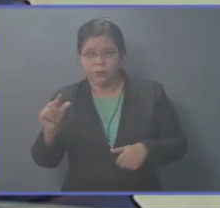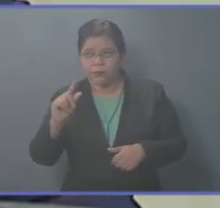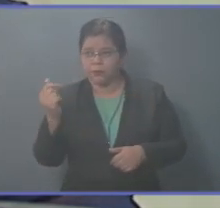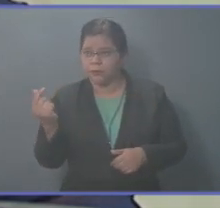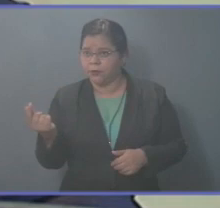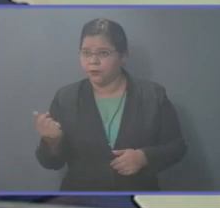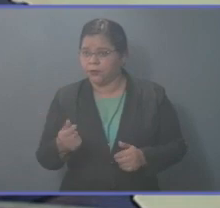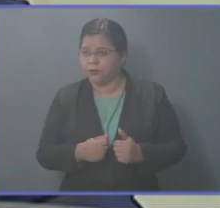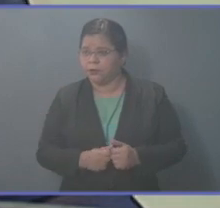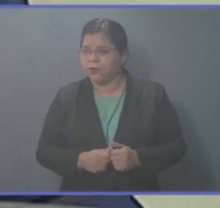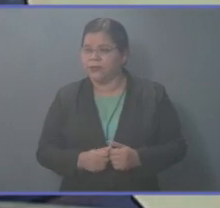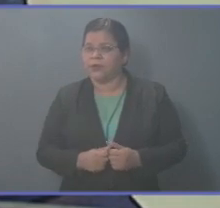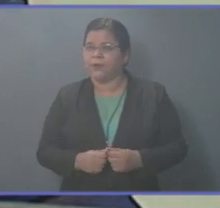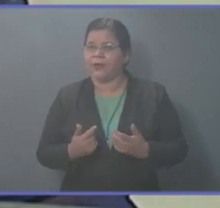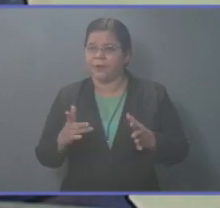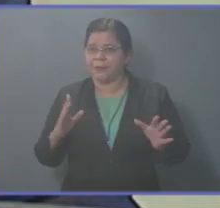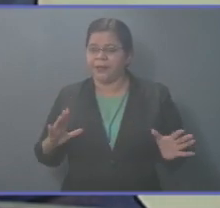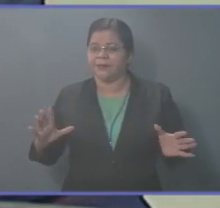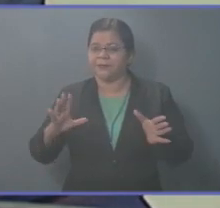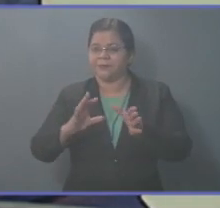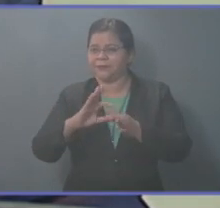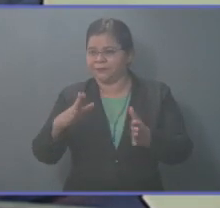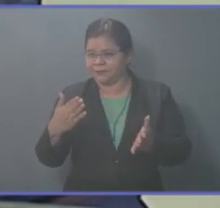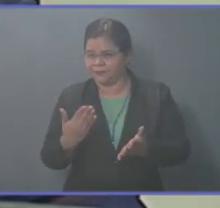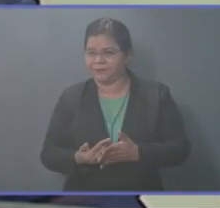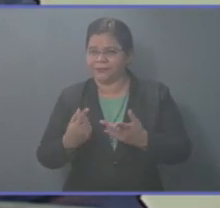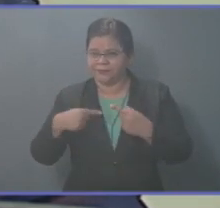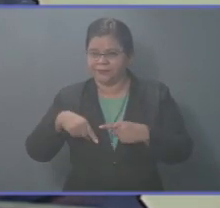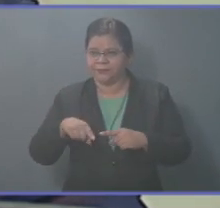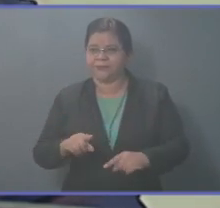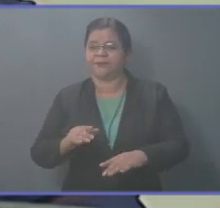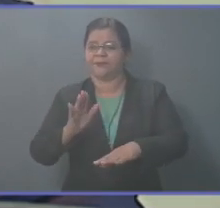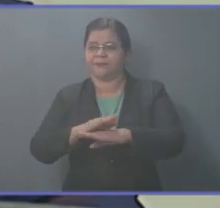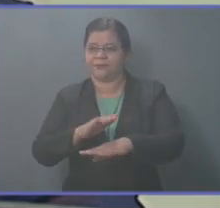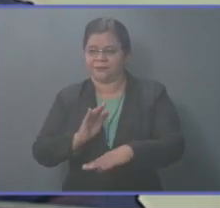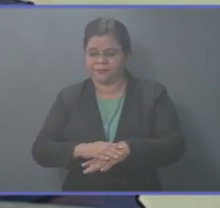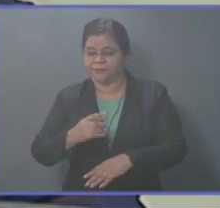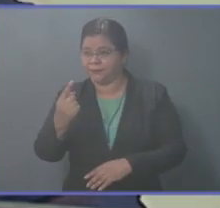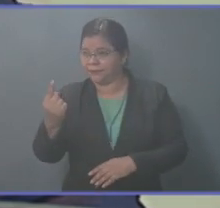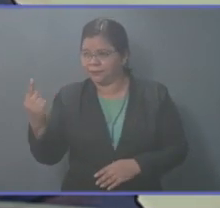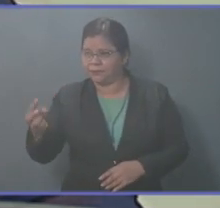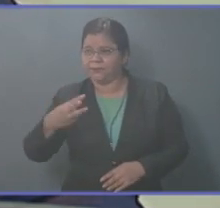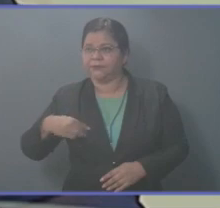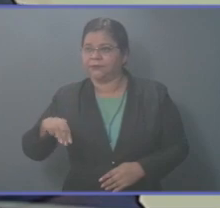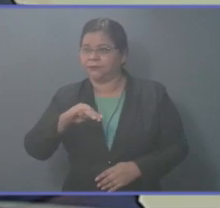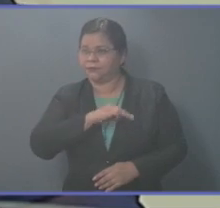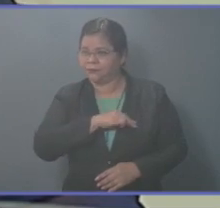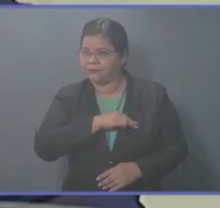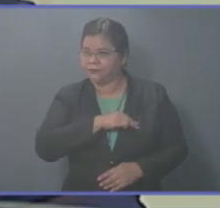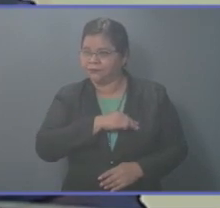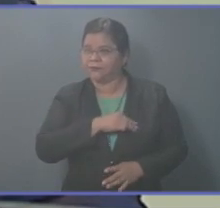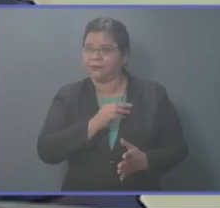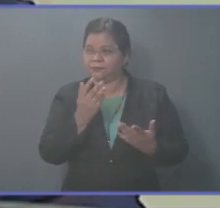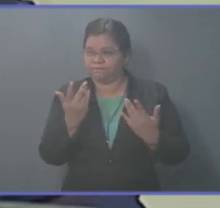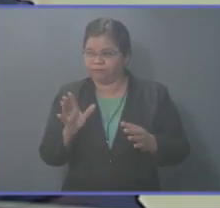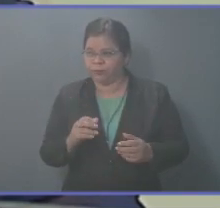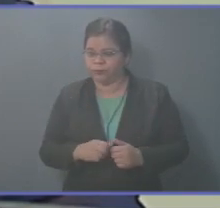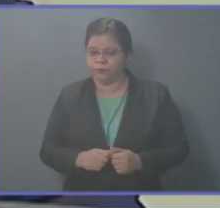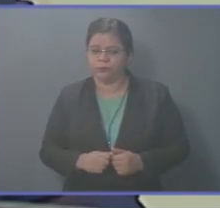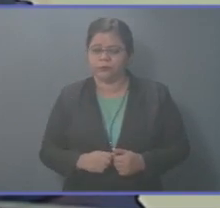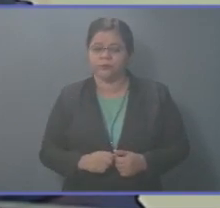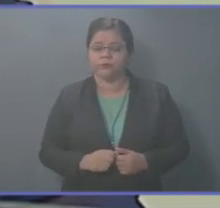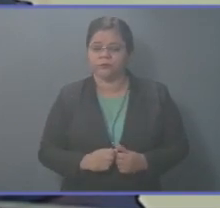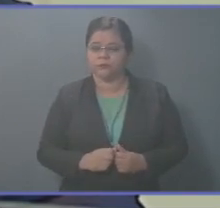denota la intención de continuar con los actos de convocatoria de ministros, ejerciendo actos como